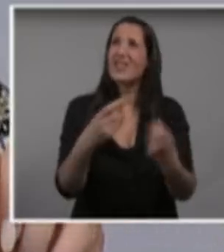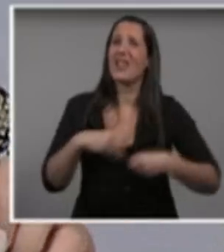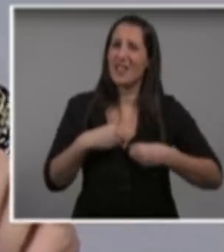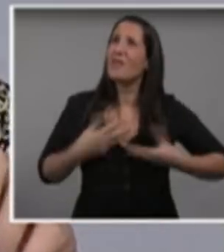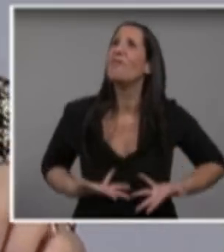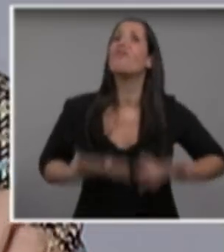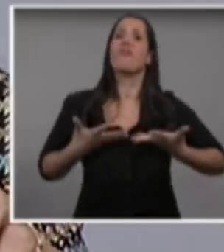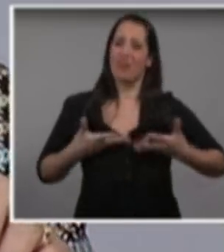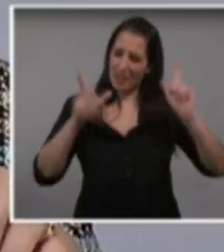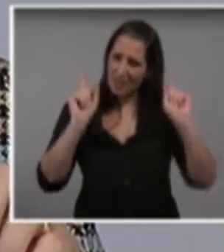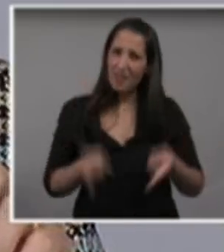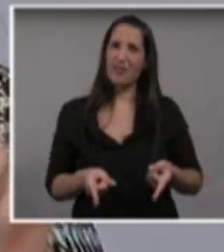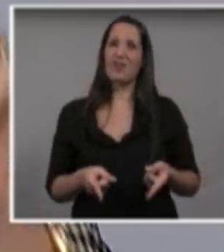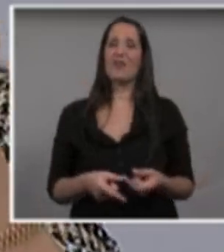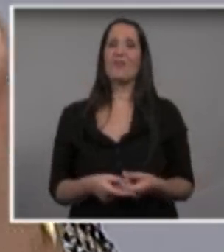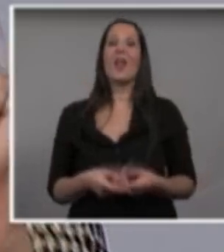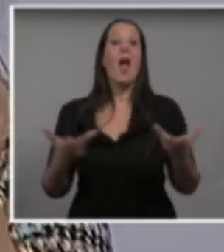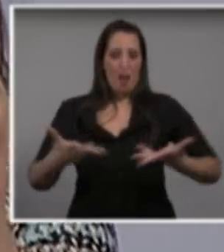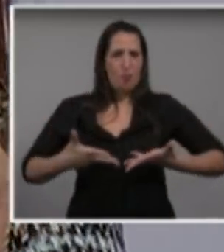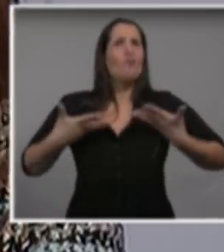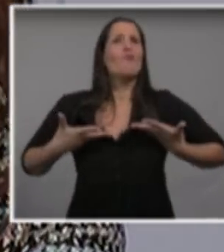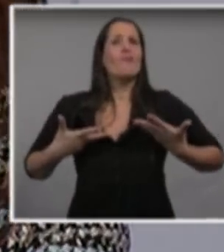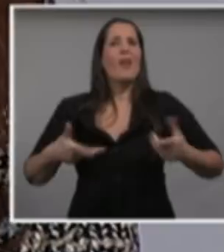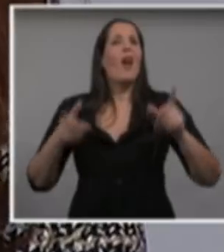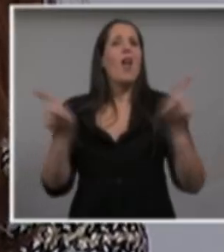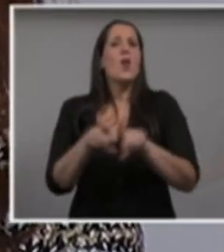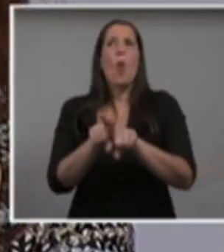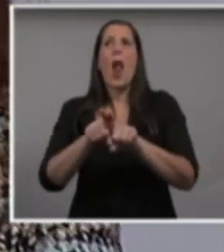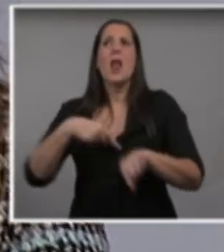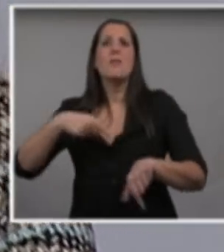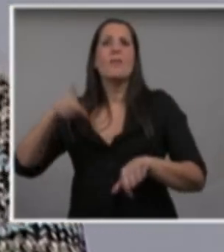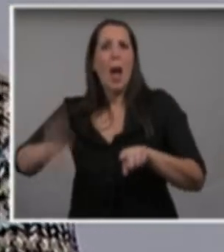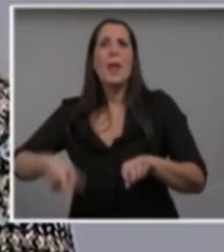Autoestima que tienen que tener también en la cultura